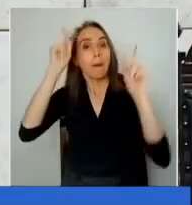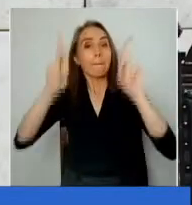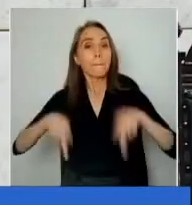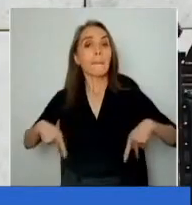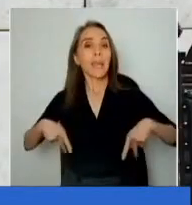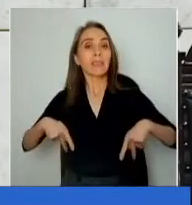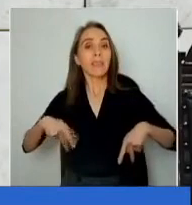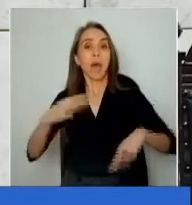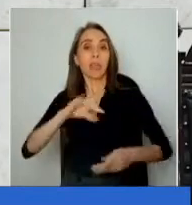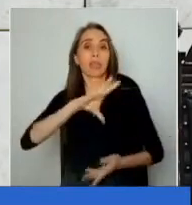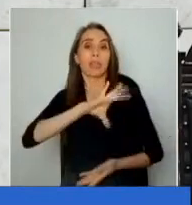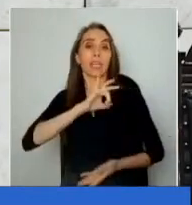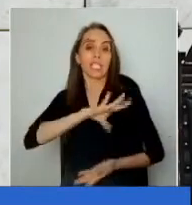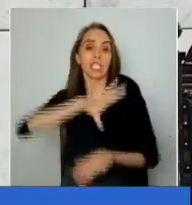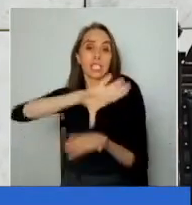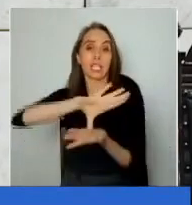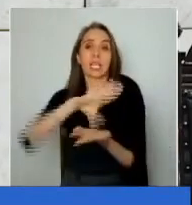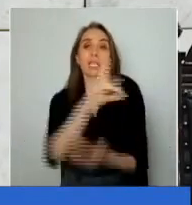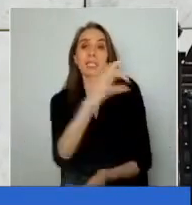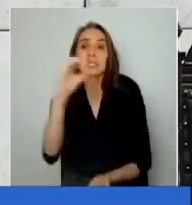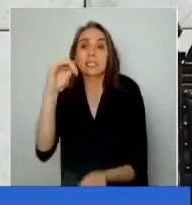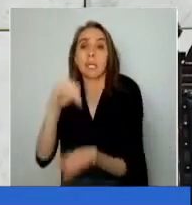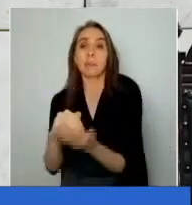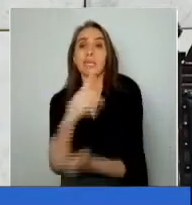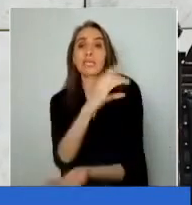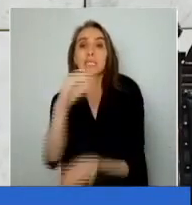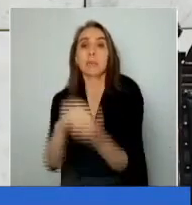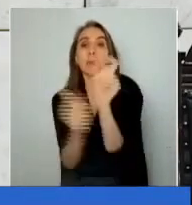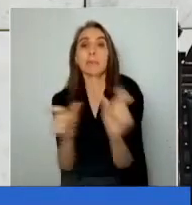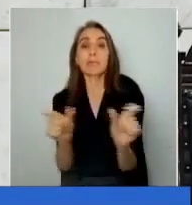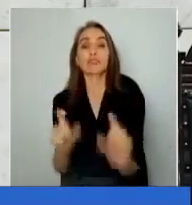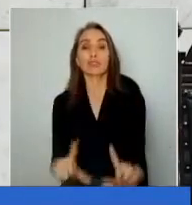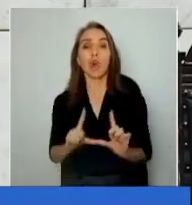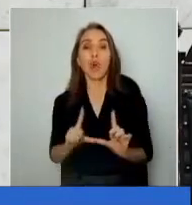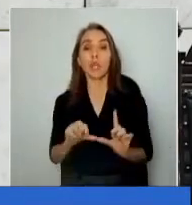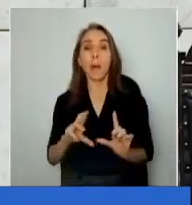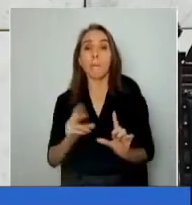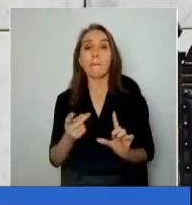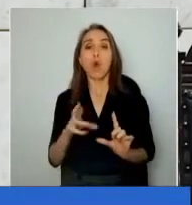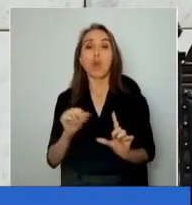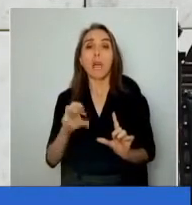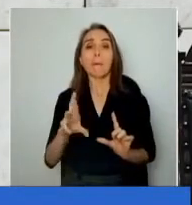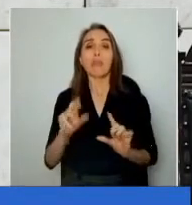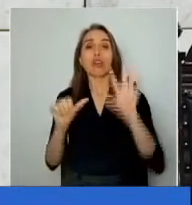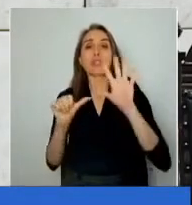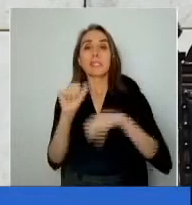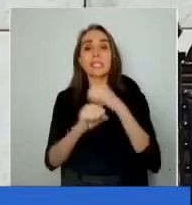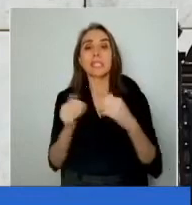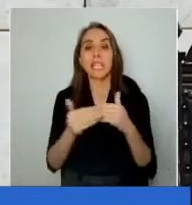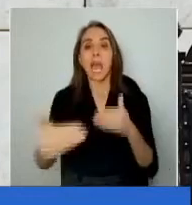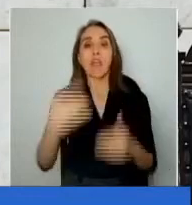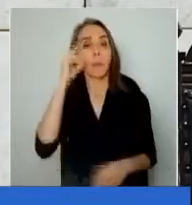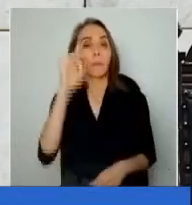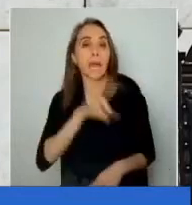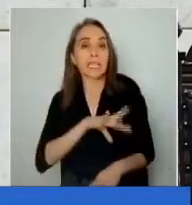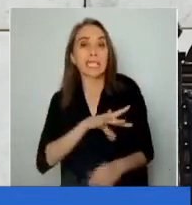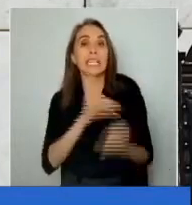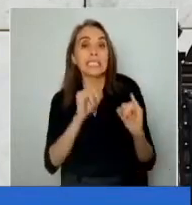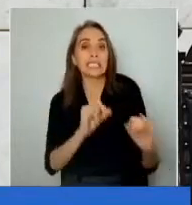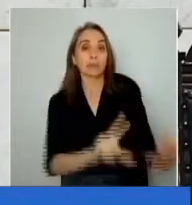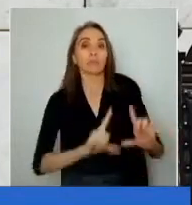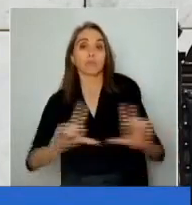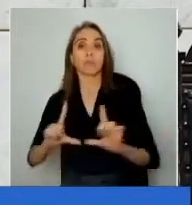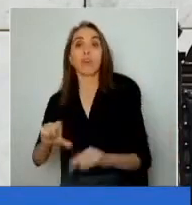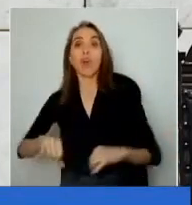cien mil cien mil programadores en seis años para Chile esto permitiría que un joven de